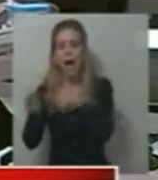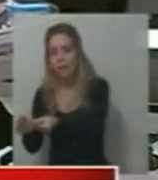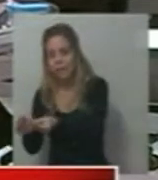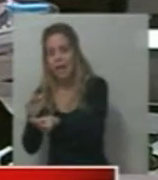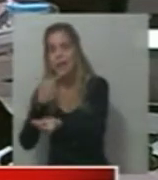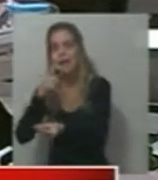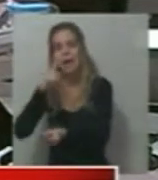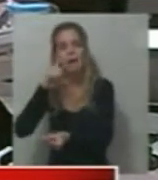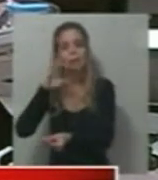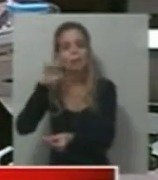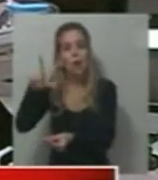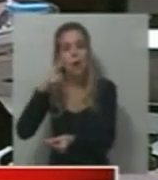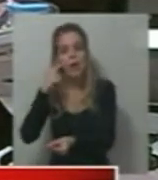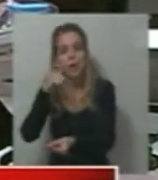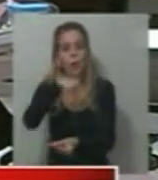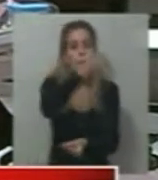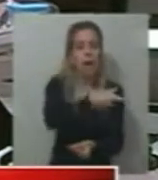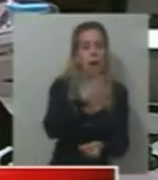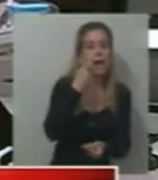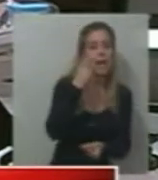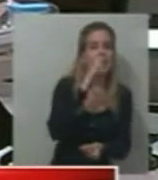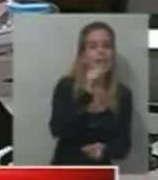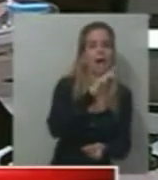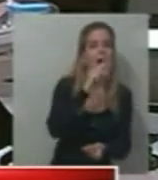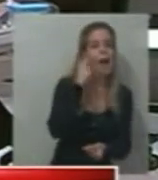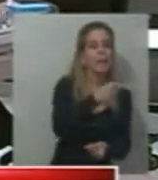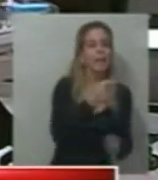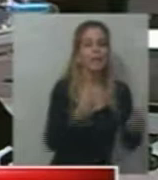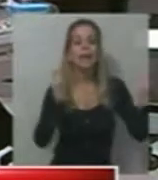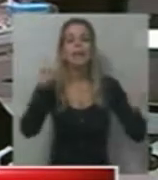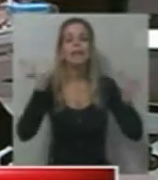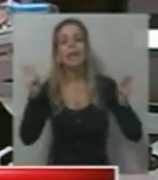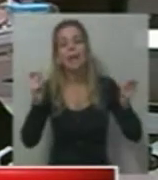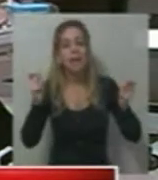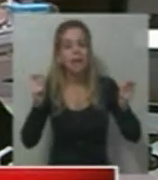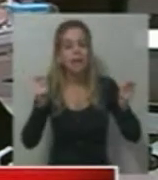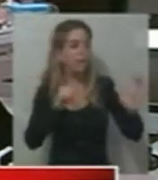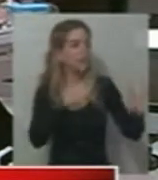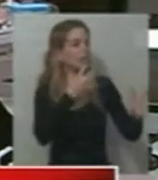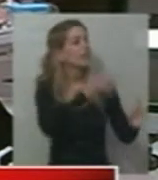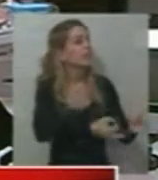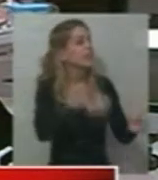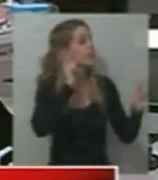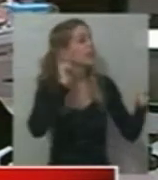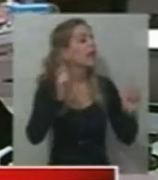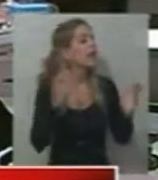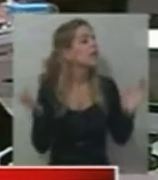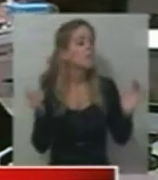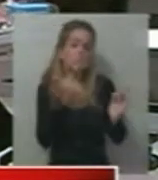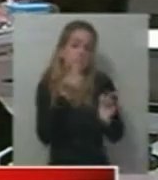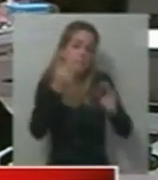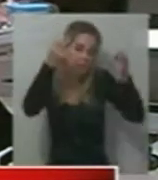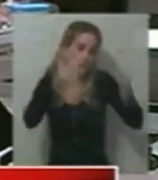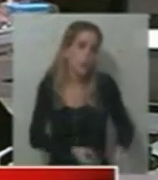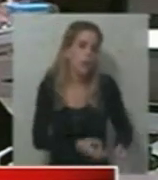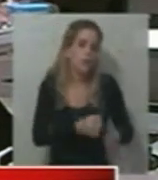el candidato del post-kirchnerismo dentro del PJ. ¿Pero quién lo va a decidir eso? Seguramente va a haber múltiples opiniones. Cristina va a